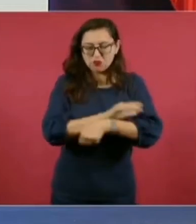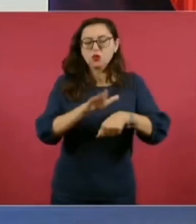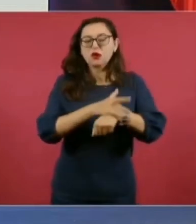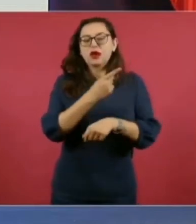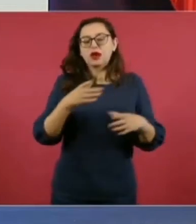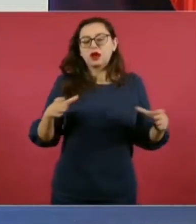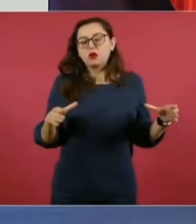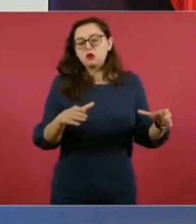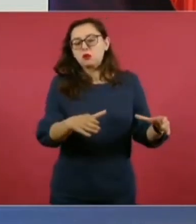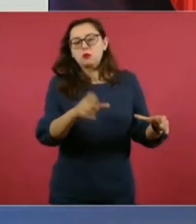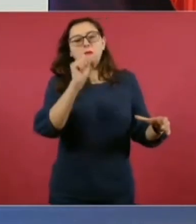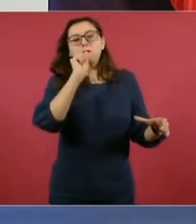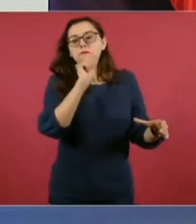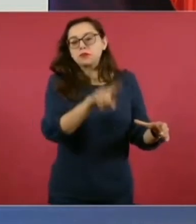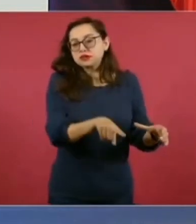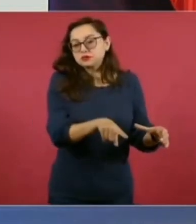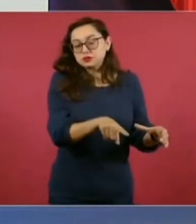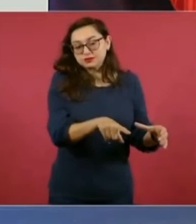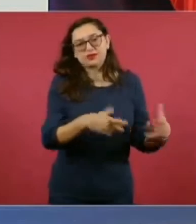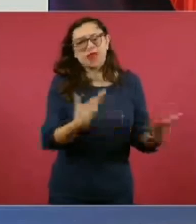intereses. Esto ya